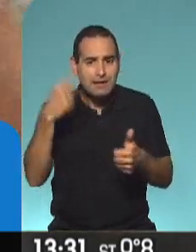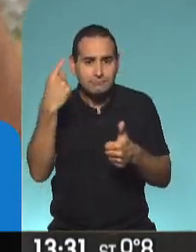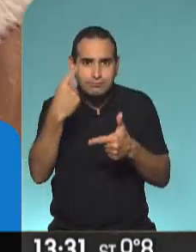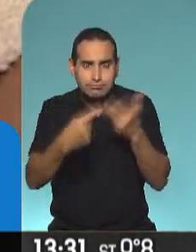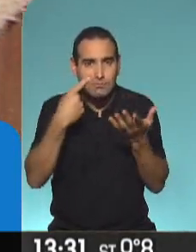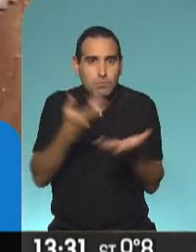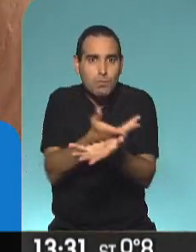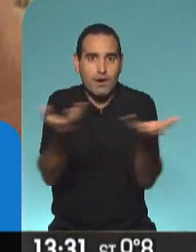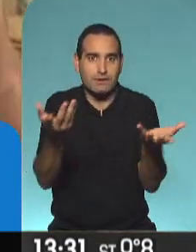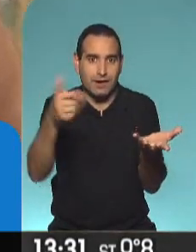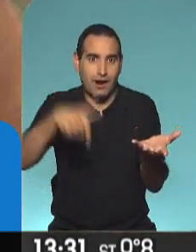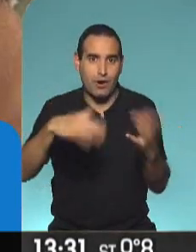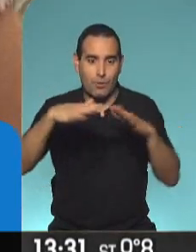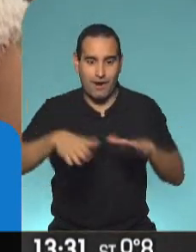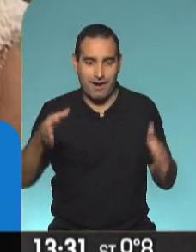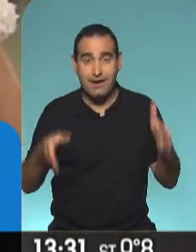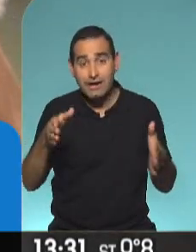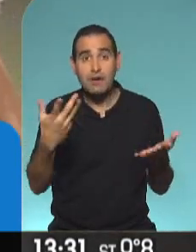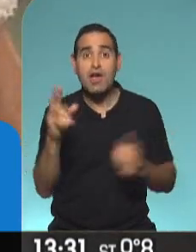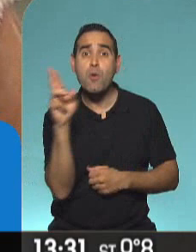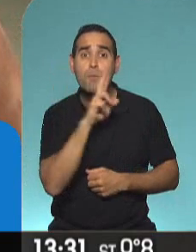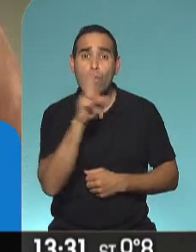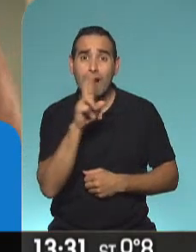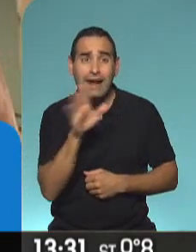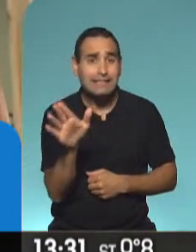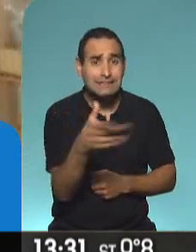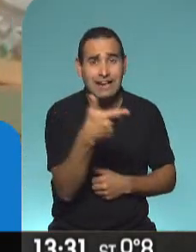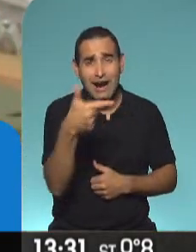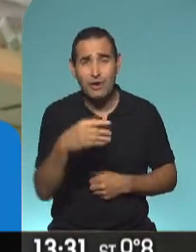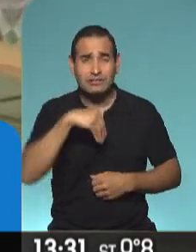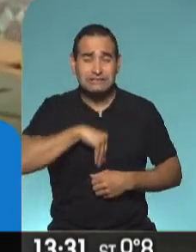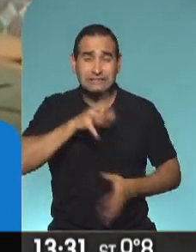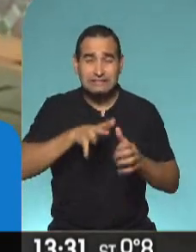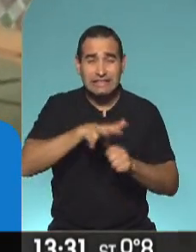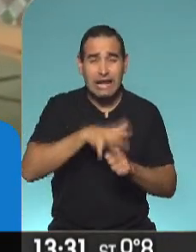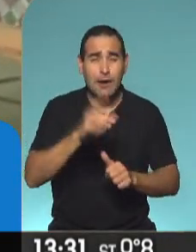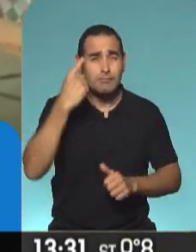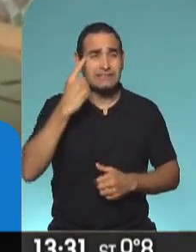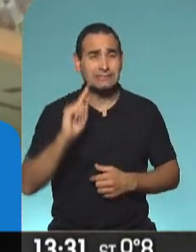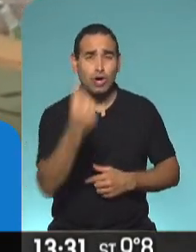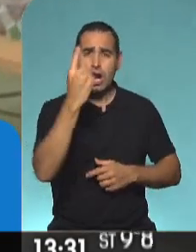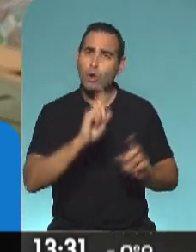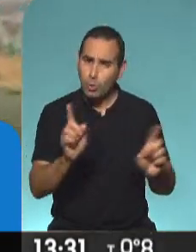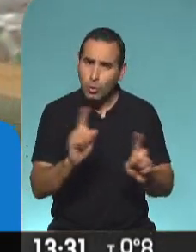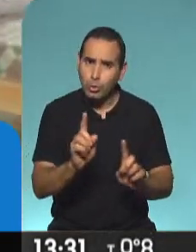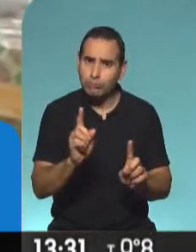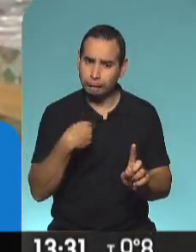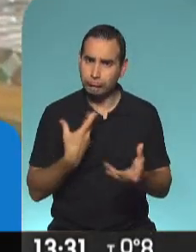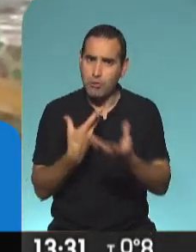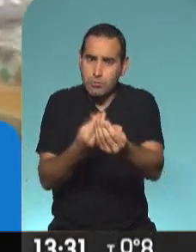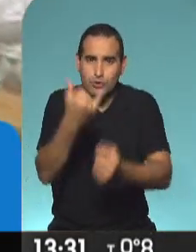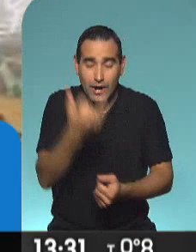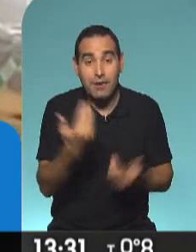en el marco de la pandemia para que ninguna mujer en la ciudad que esté atravesando una situación de violencia esté sola. Por eso, por un lado, estamos